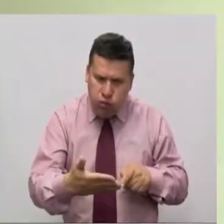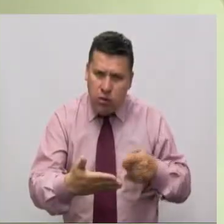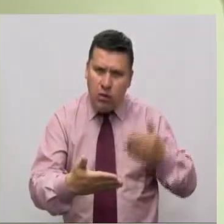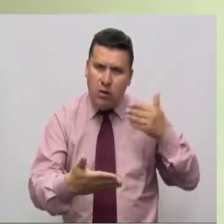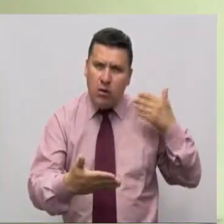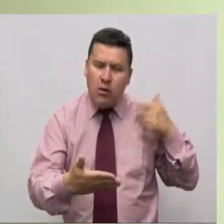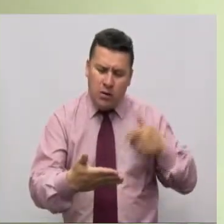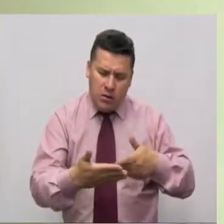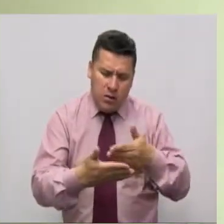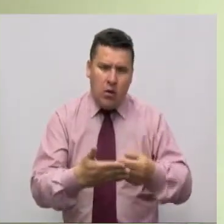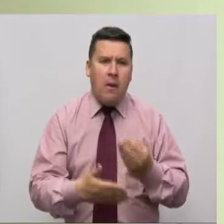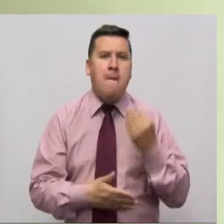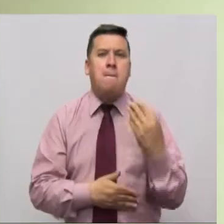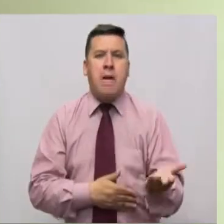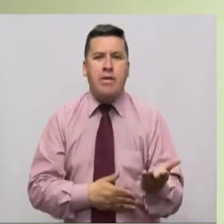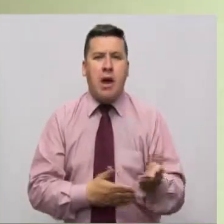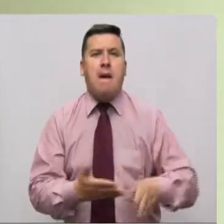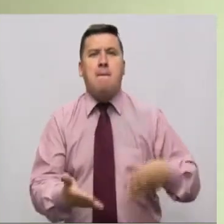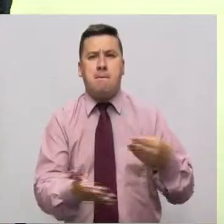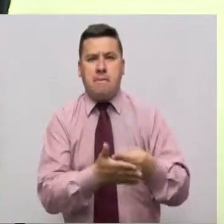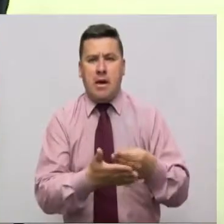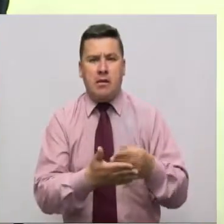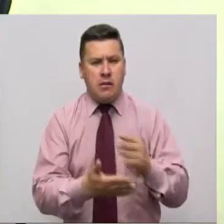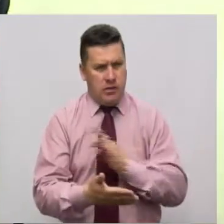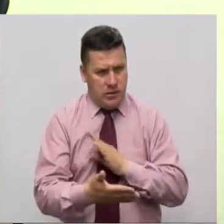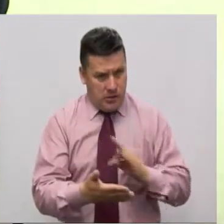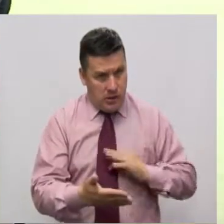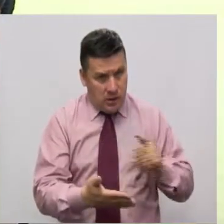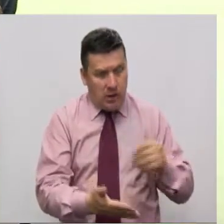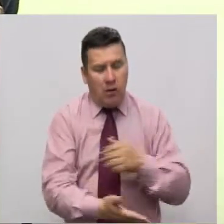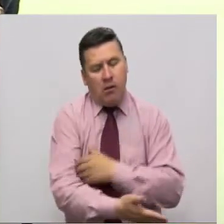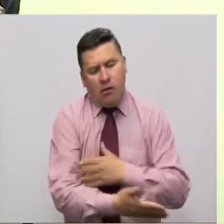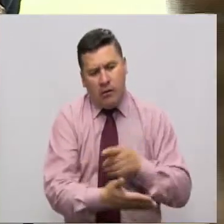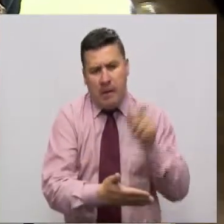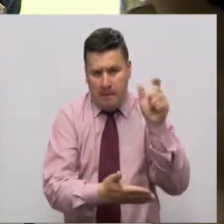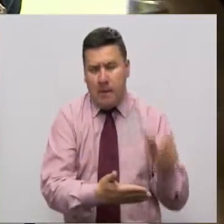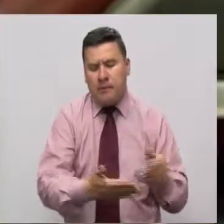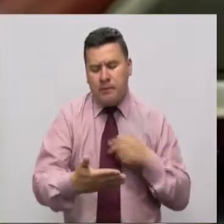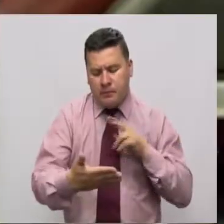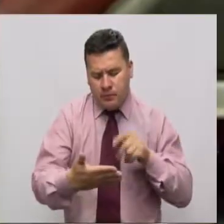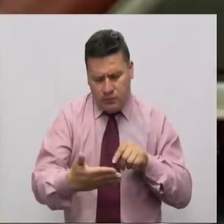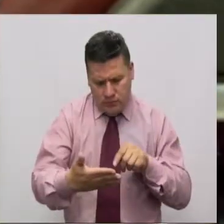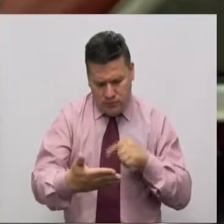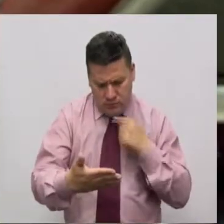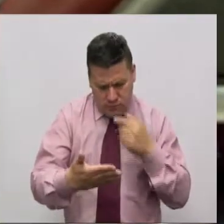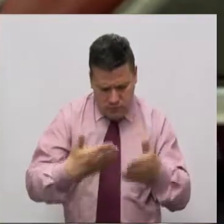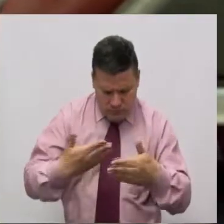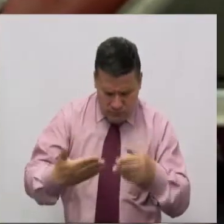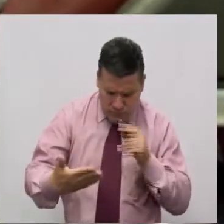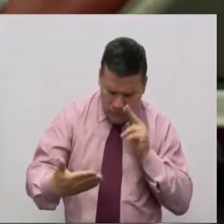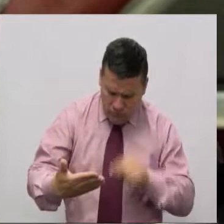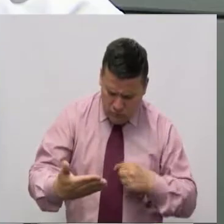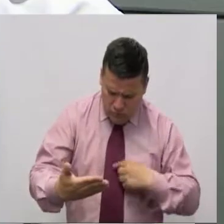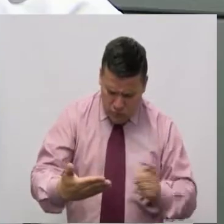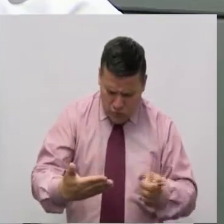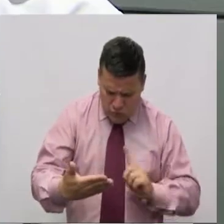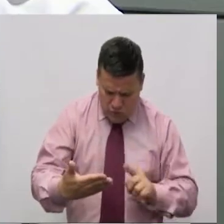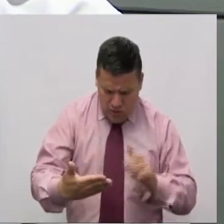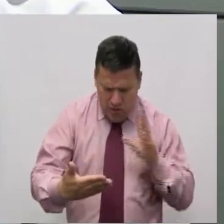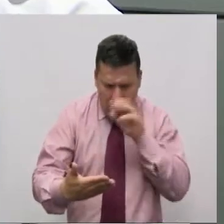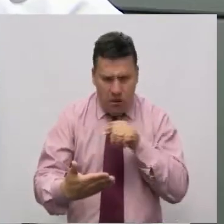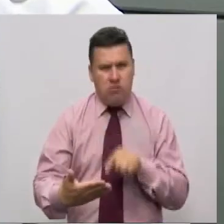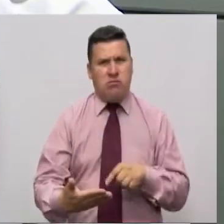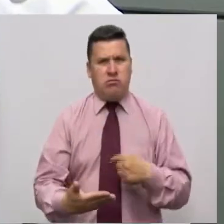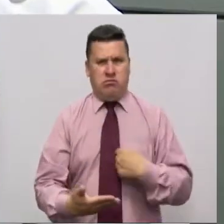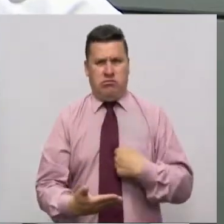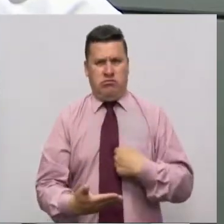habían pasado para cuentas de cobro, para el tratamiento de la hemofilia. Y cuando yo evalúo las historias clínicas, me